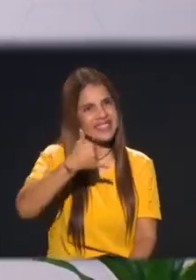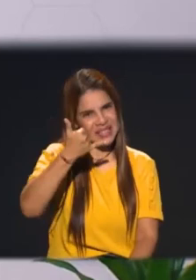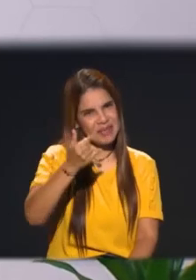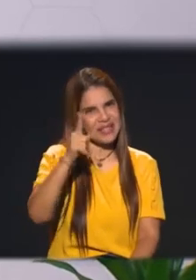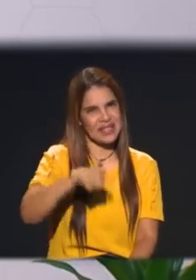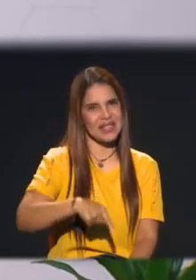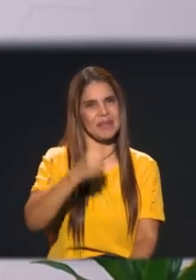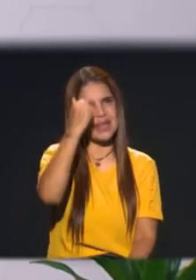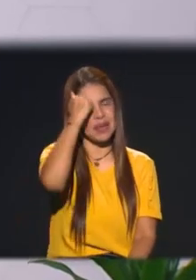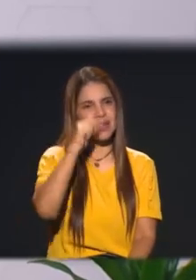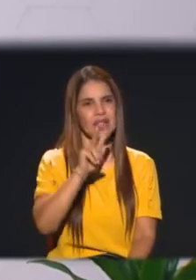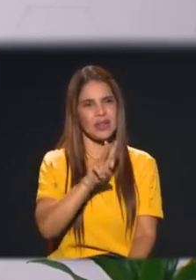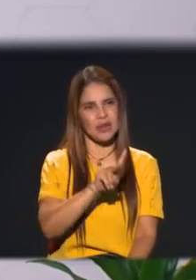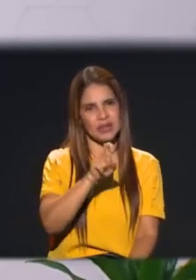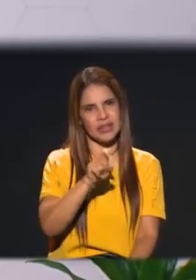profesora Cristina. Recuerde,